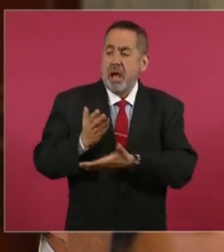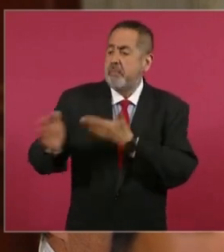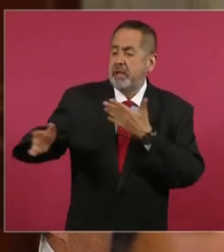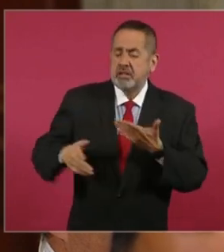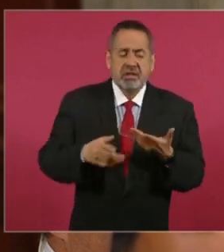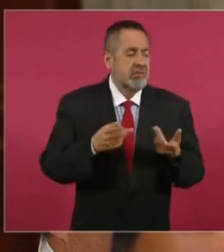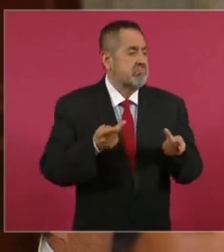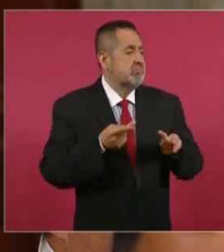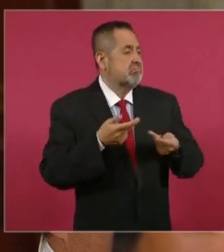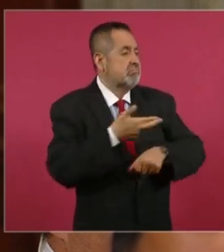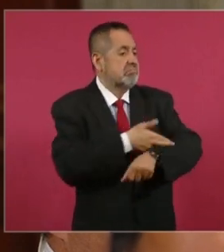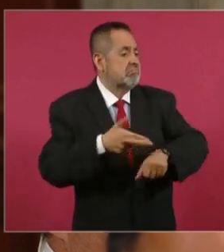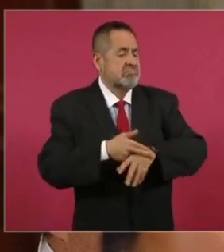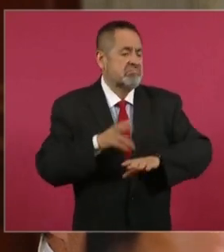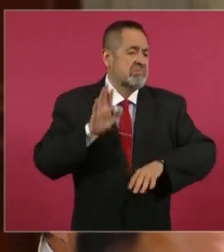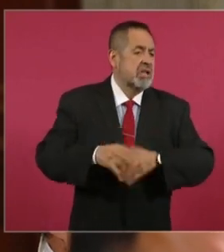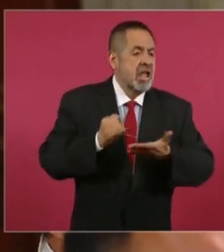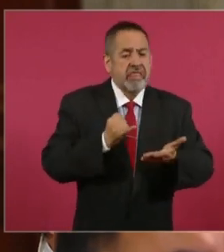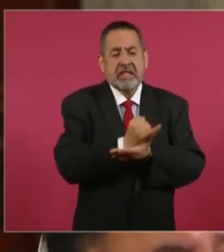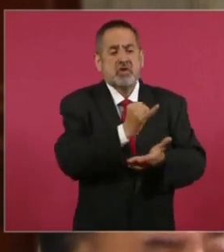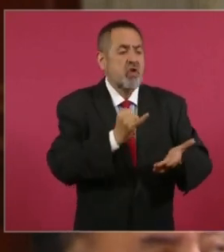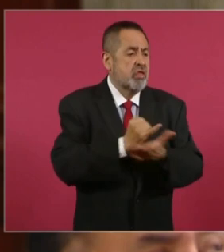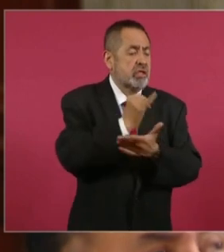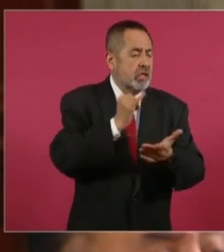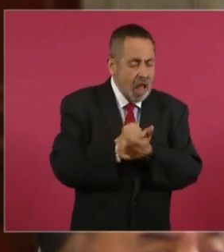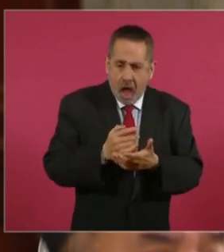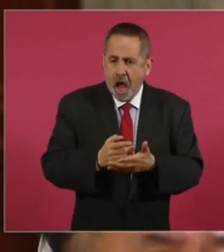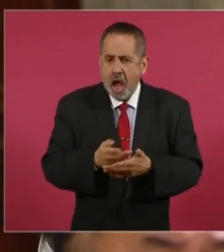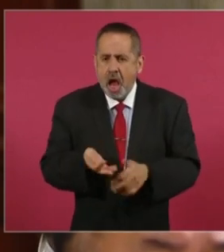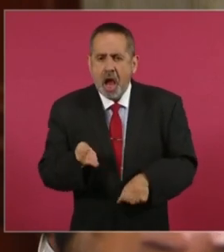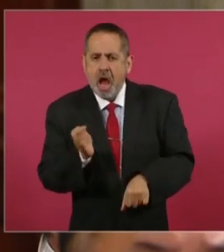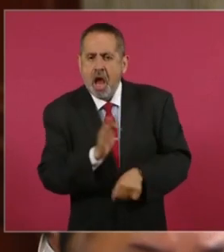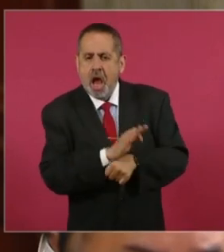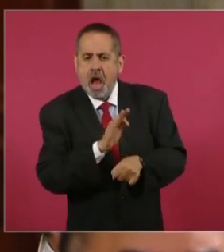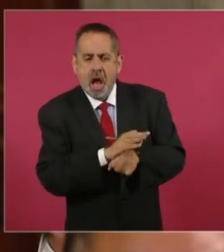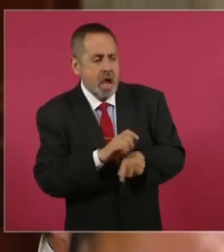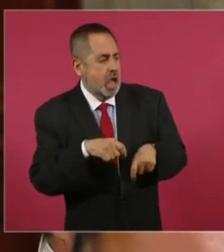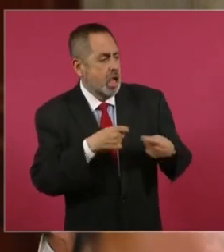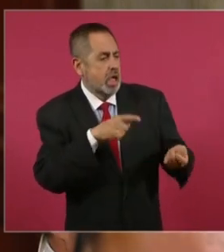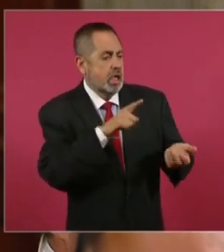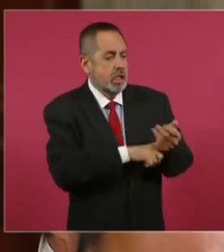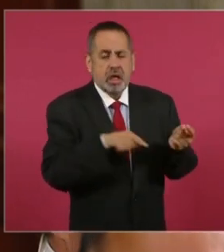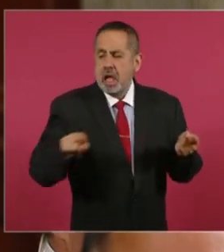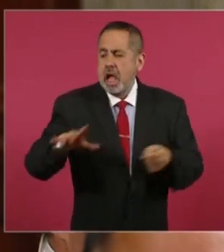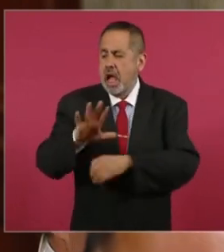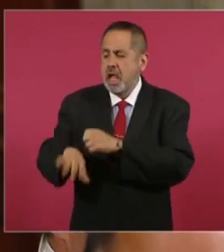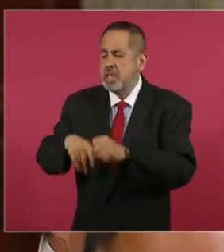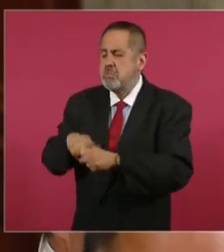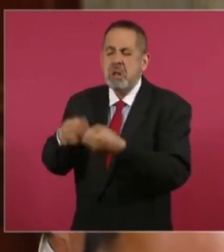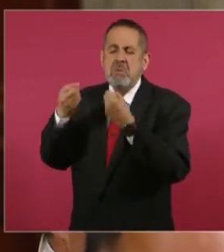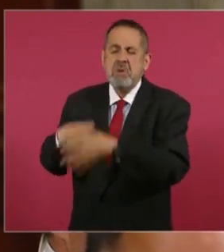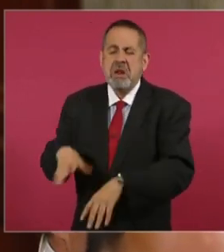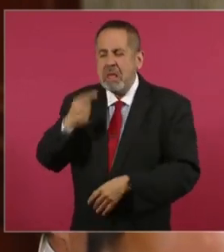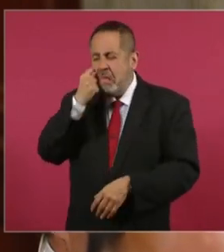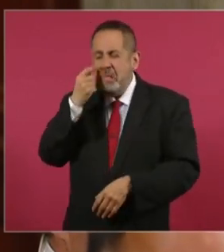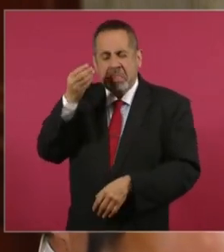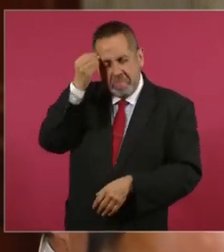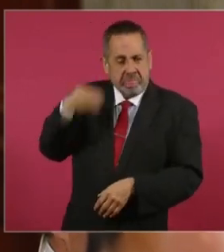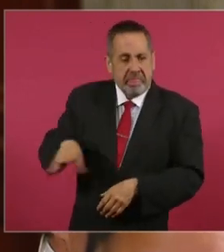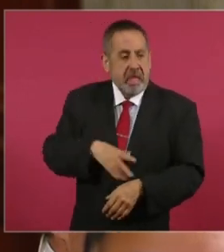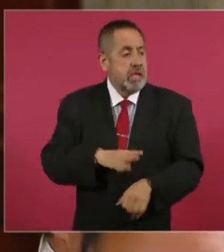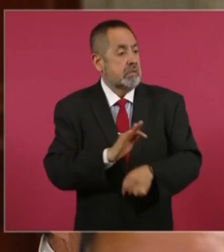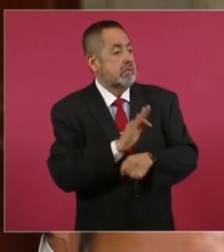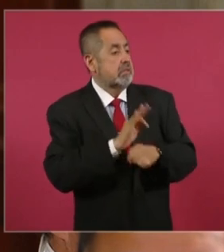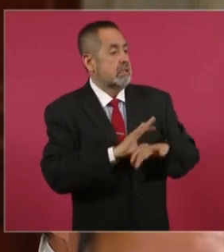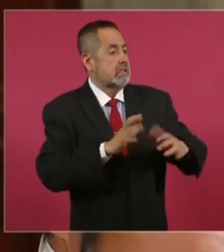operativa, pero cuyas decisiones judiciales son privilegiadas por encima de la vida de un animal o de la conservación de la